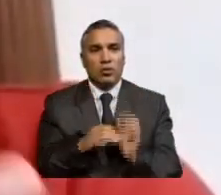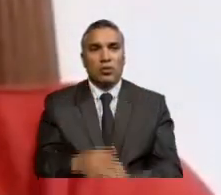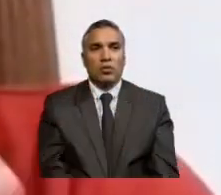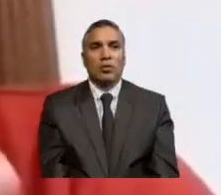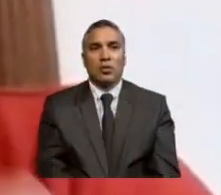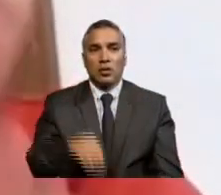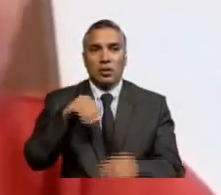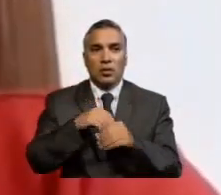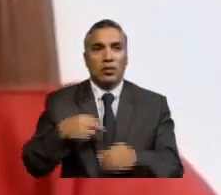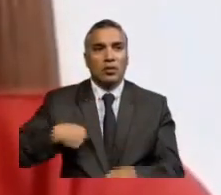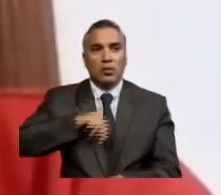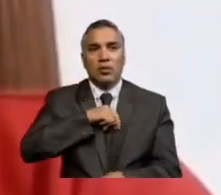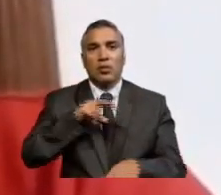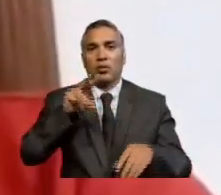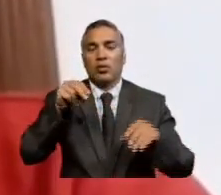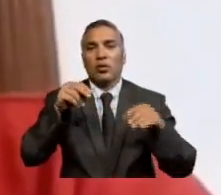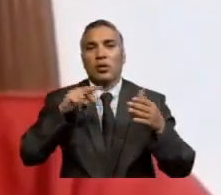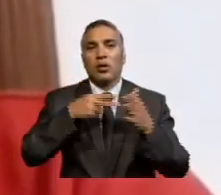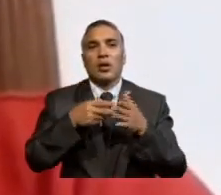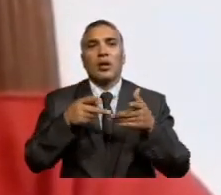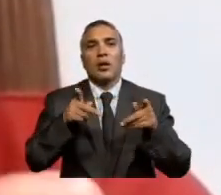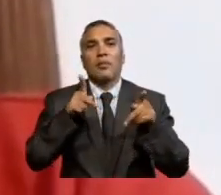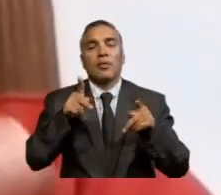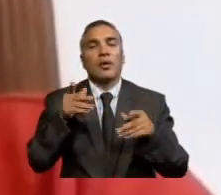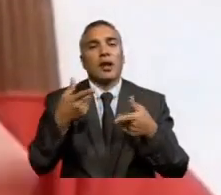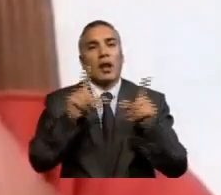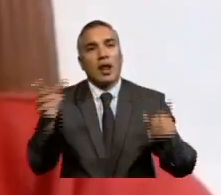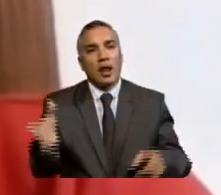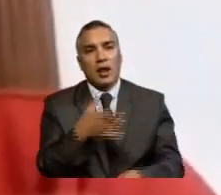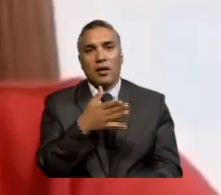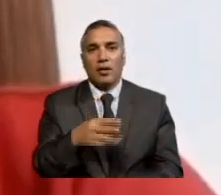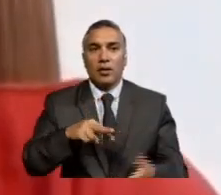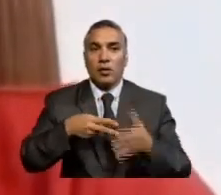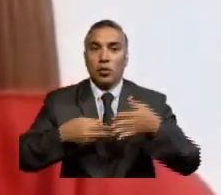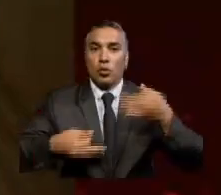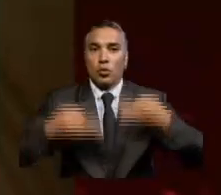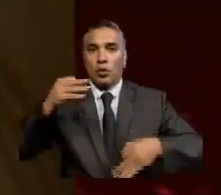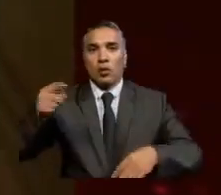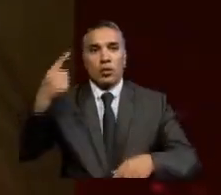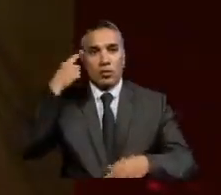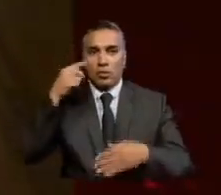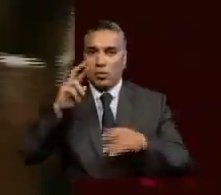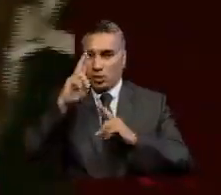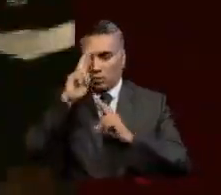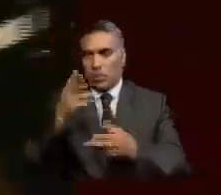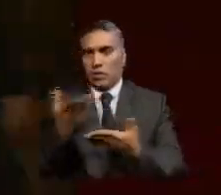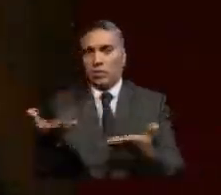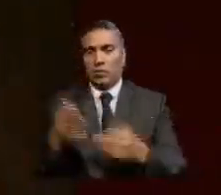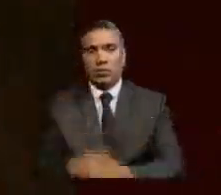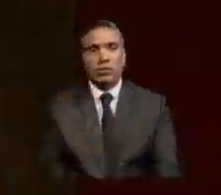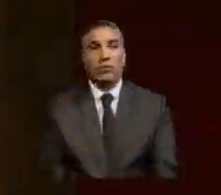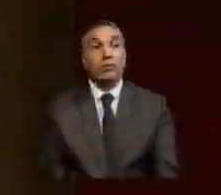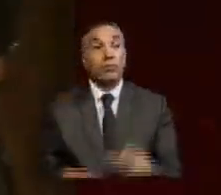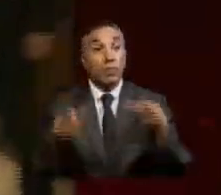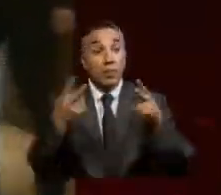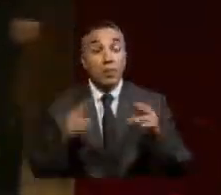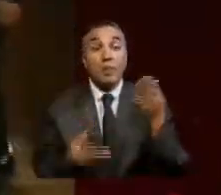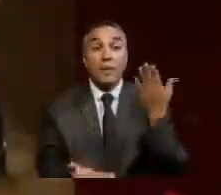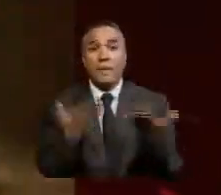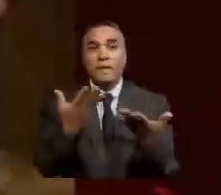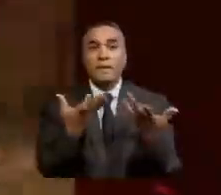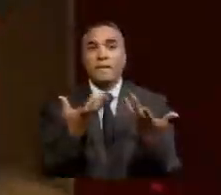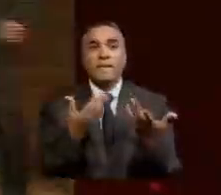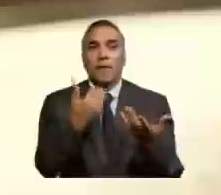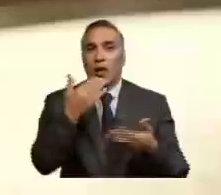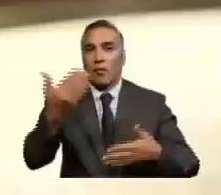no nos estamos jugando el habeas corpus como garantía jurisdiccional, nos estamos jugando la justicia y el Estado. A quienes se adelantan a advertir un posible